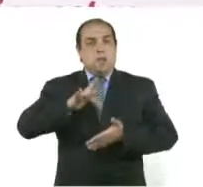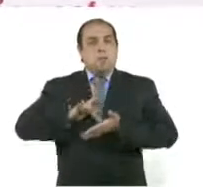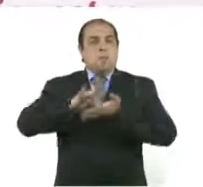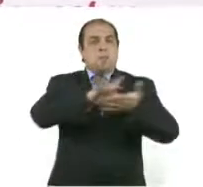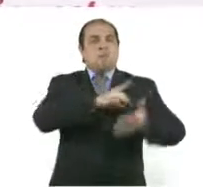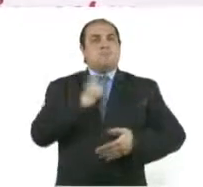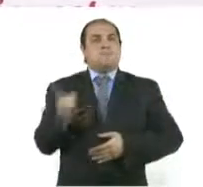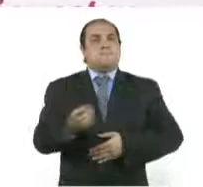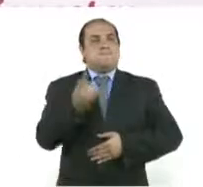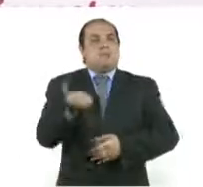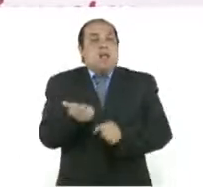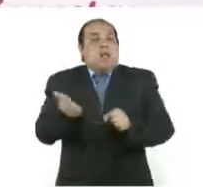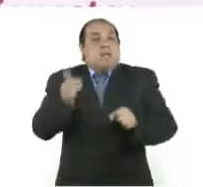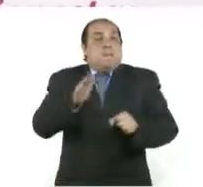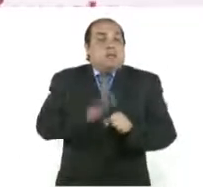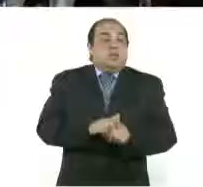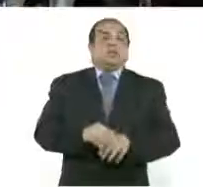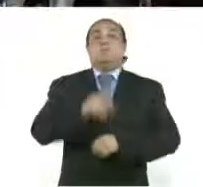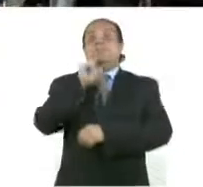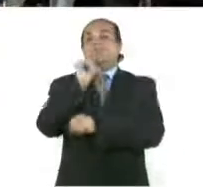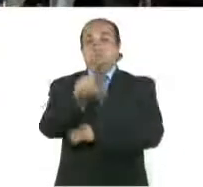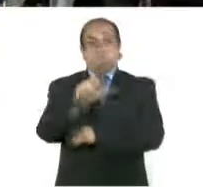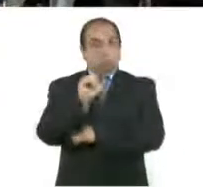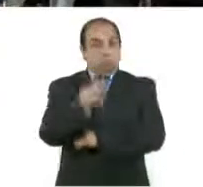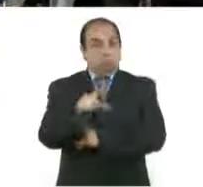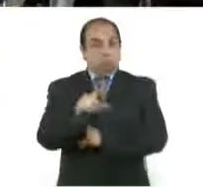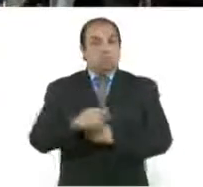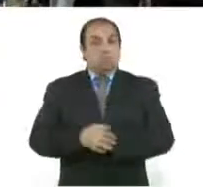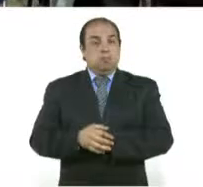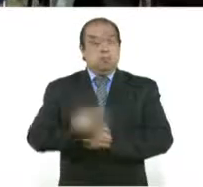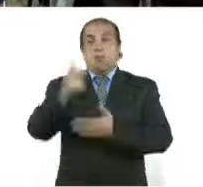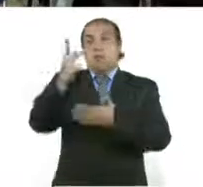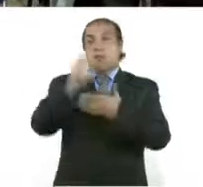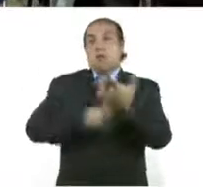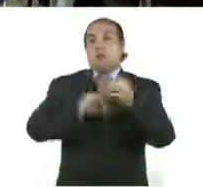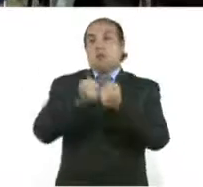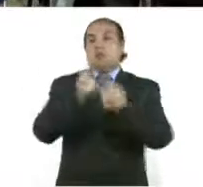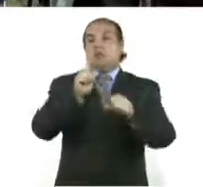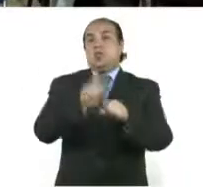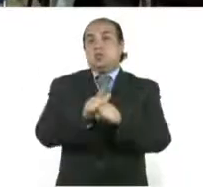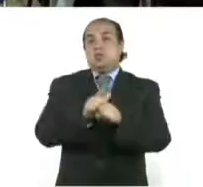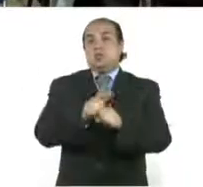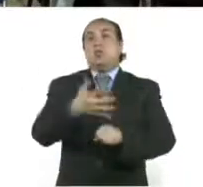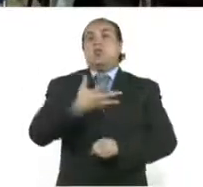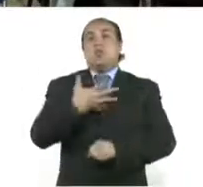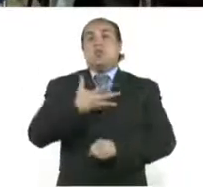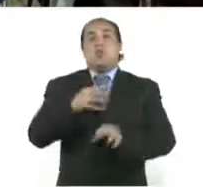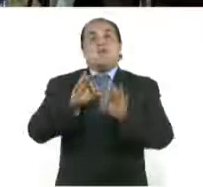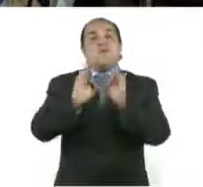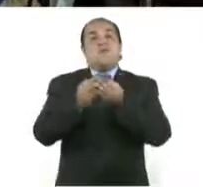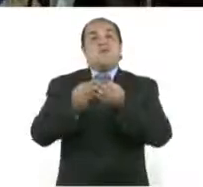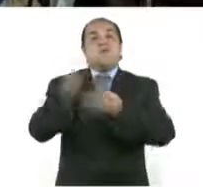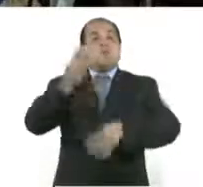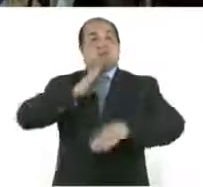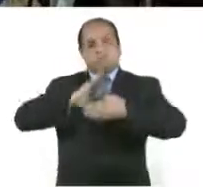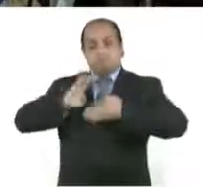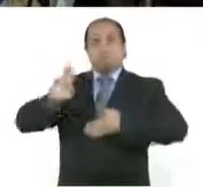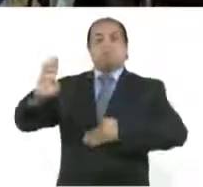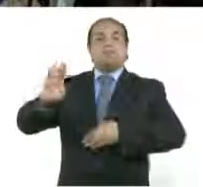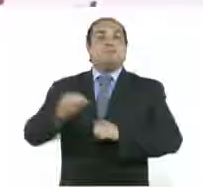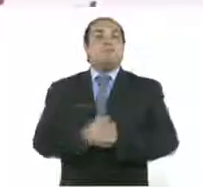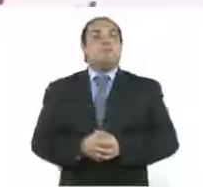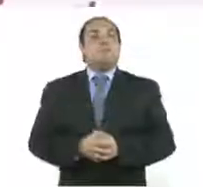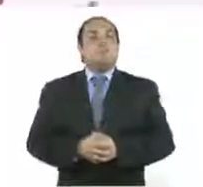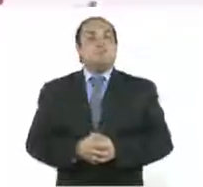de esta administración y, por supuesto, con los programas sociales que se aplican de manera exitosa para